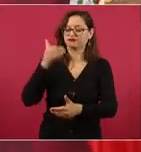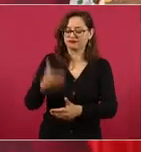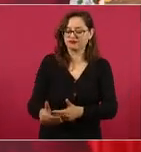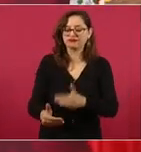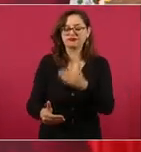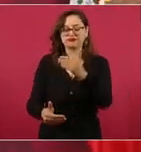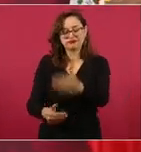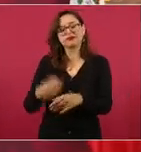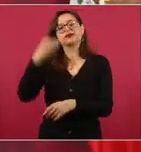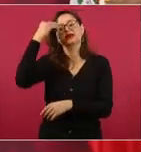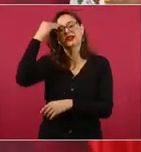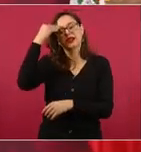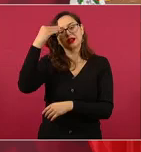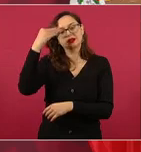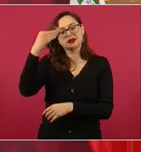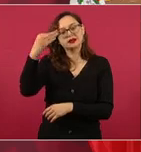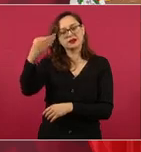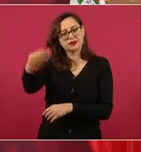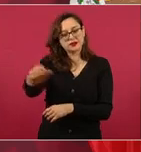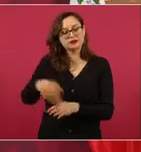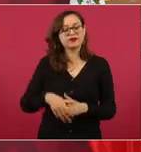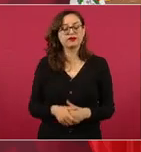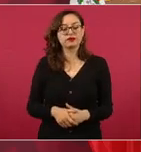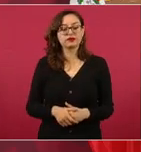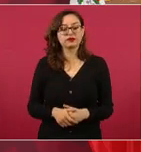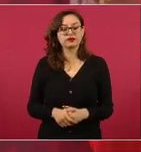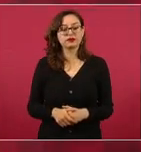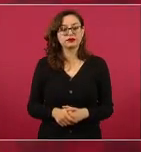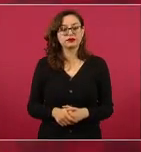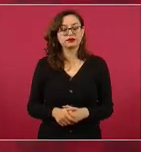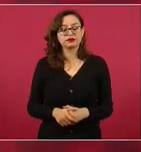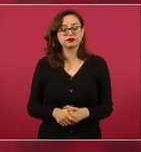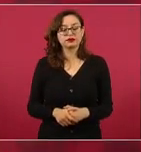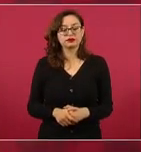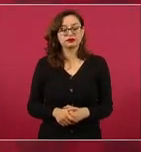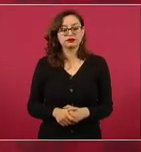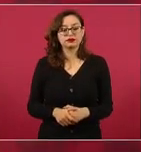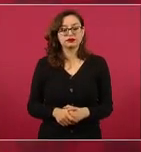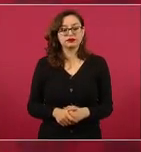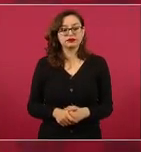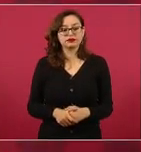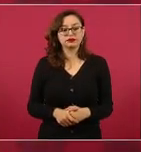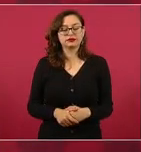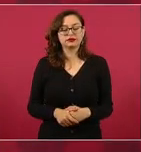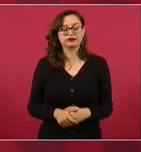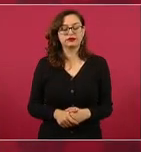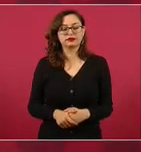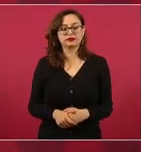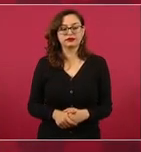a su tiempo, donde vamos a tener menos